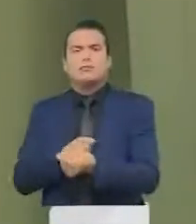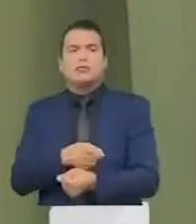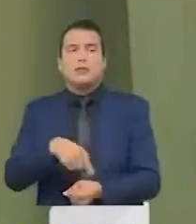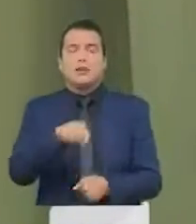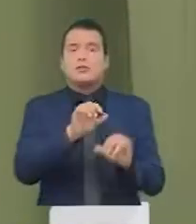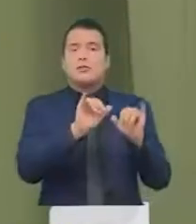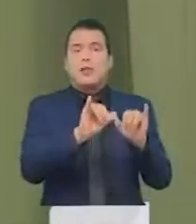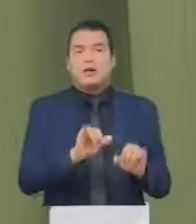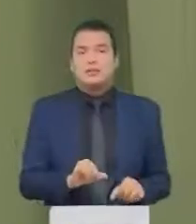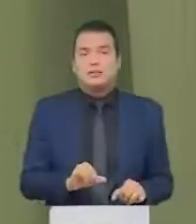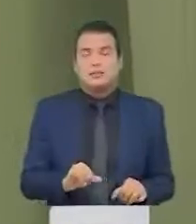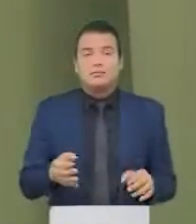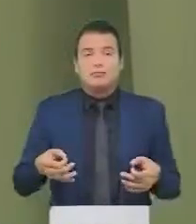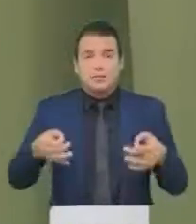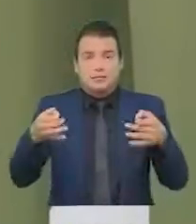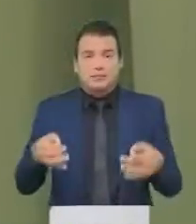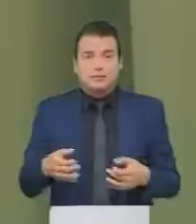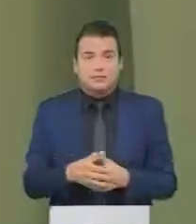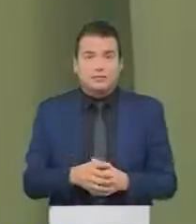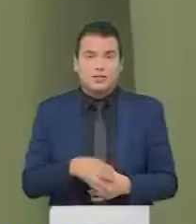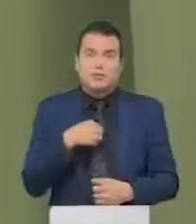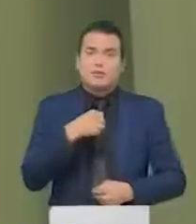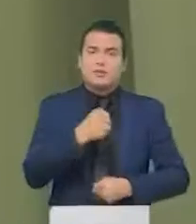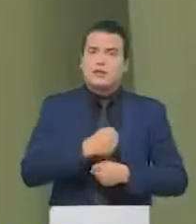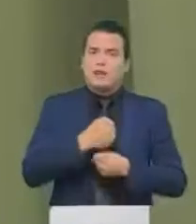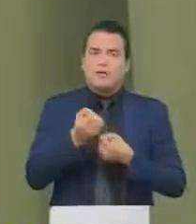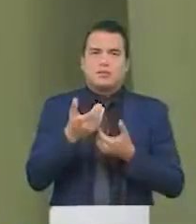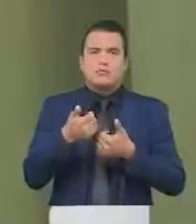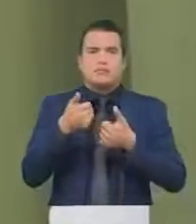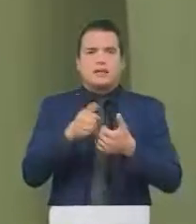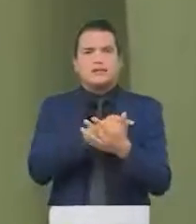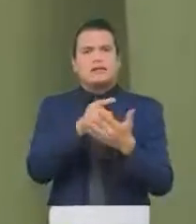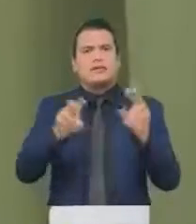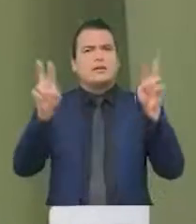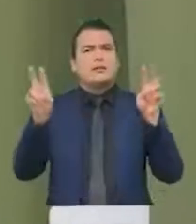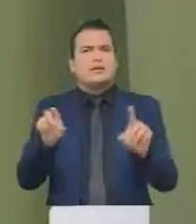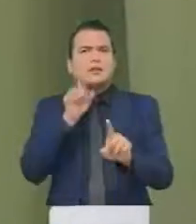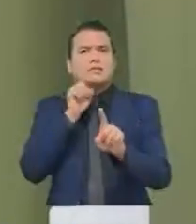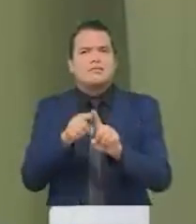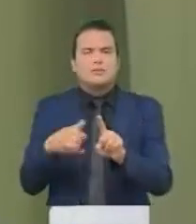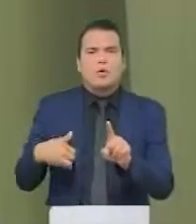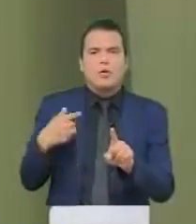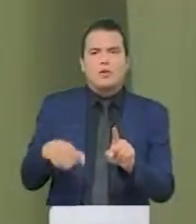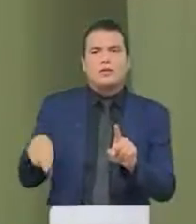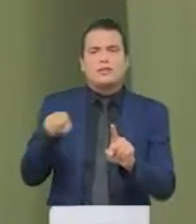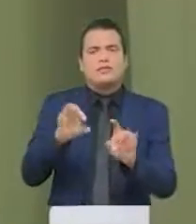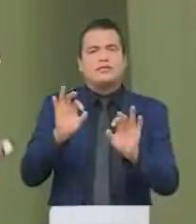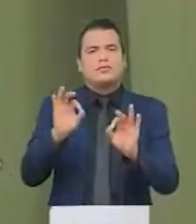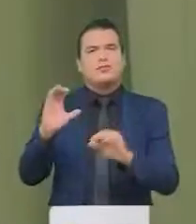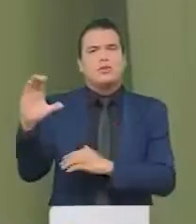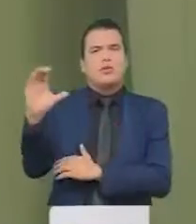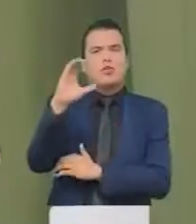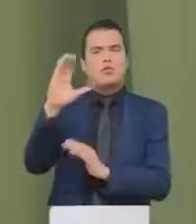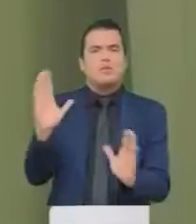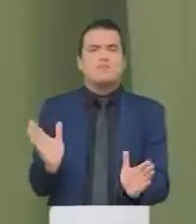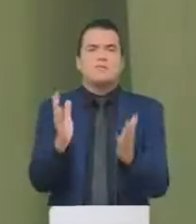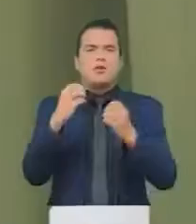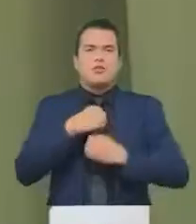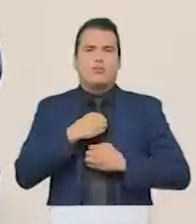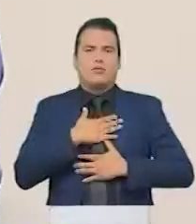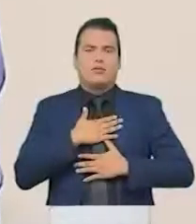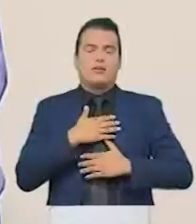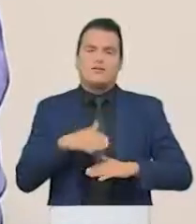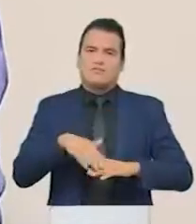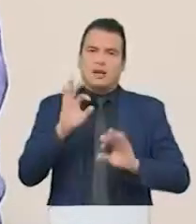que apoyan 6 importante empleo y empleabilidad 5 puntos para que nuestros jóvenes tengan un mejor país y tengan otras